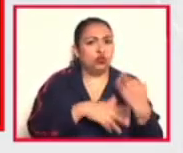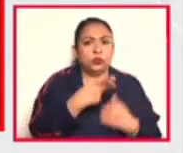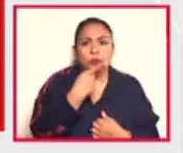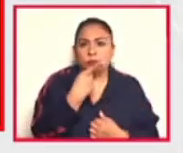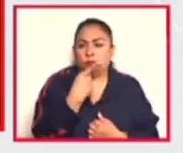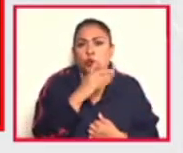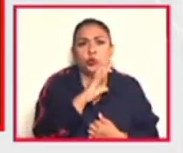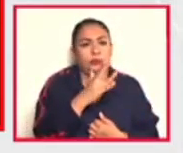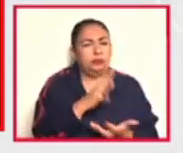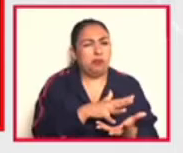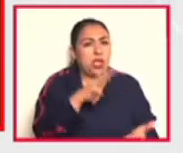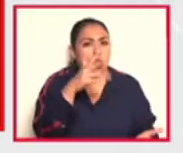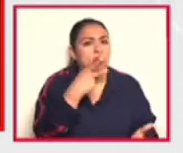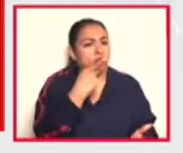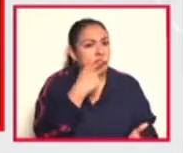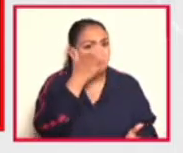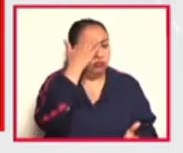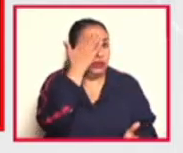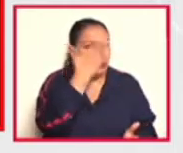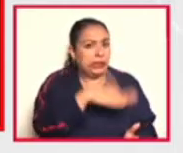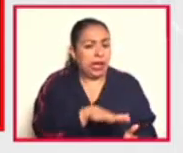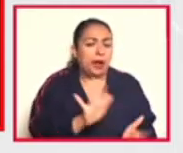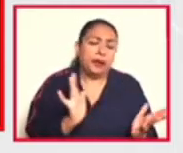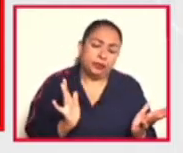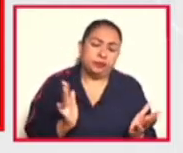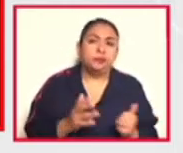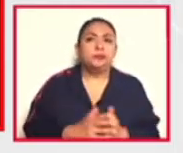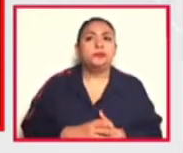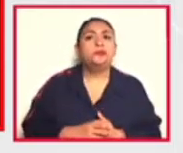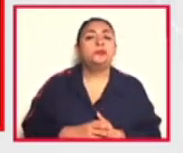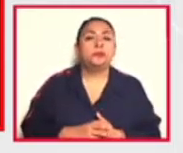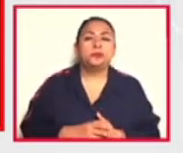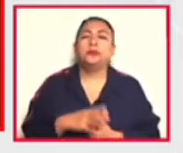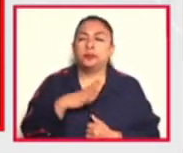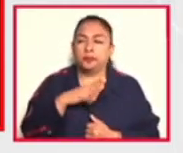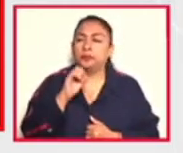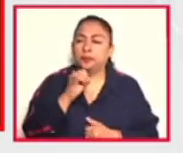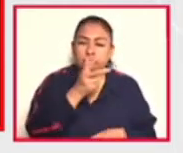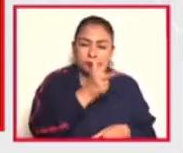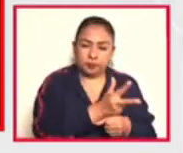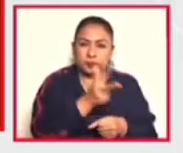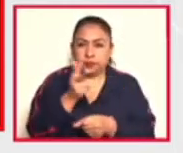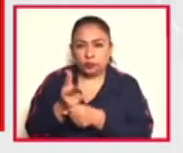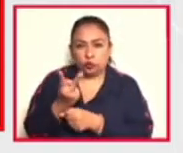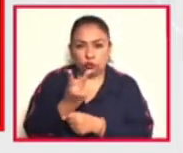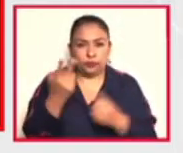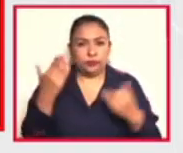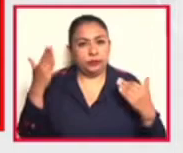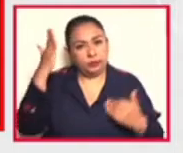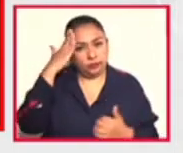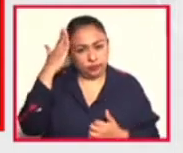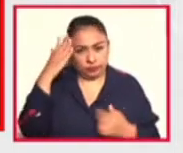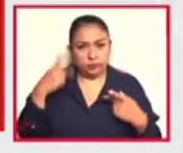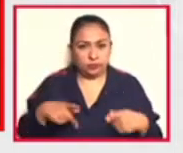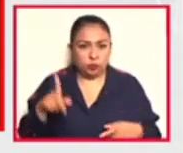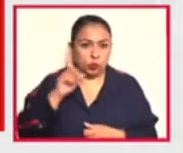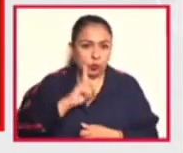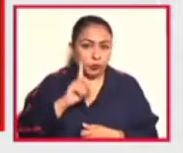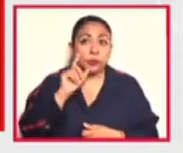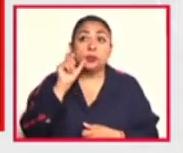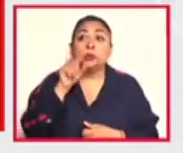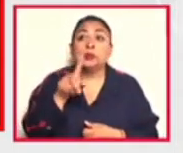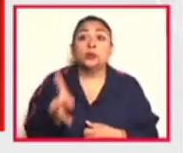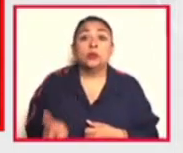mayoría. Entonces, sí, retratamos 2 protagonistas, pero también un pueblo